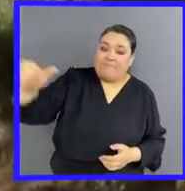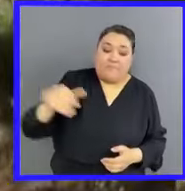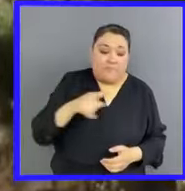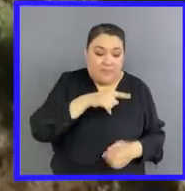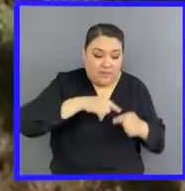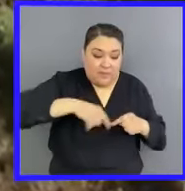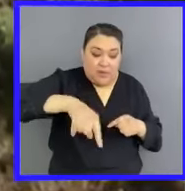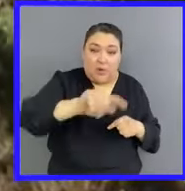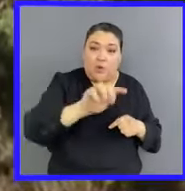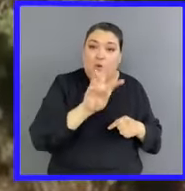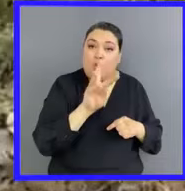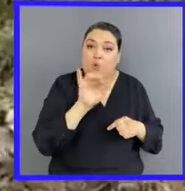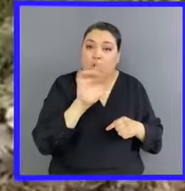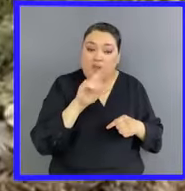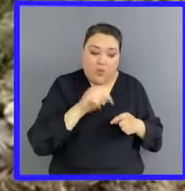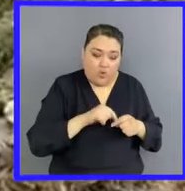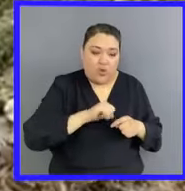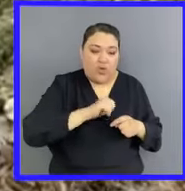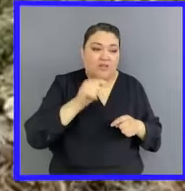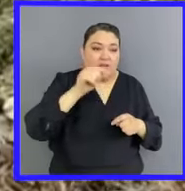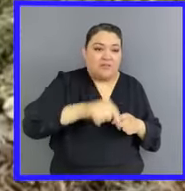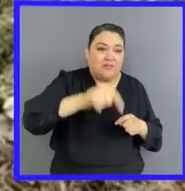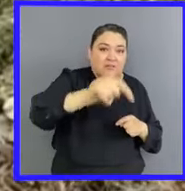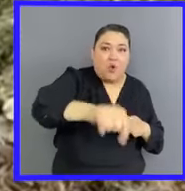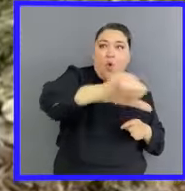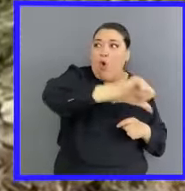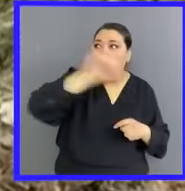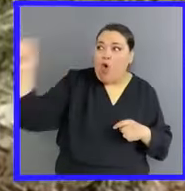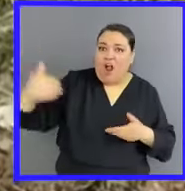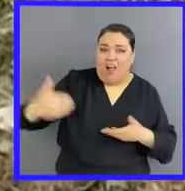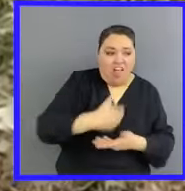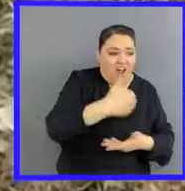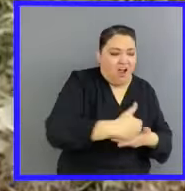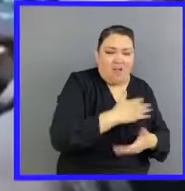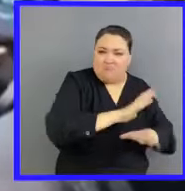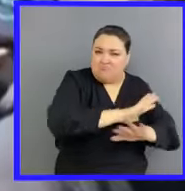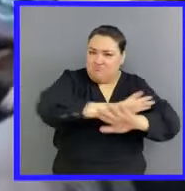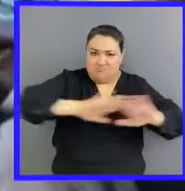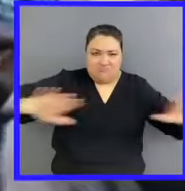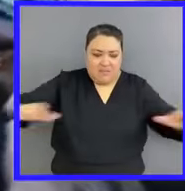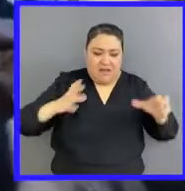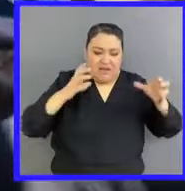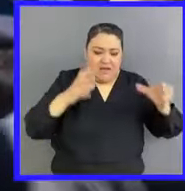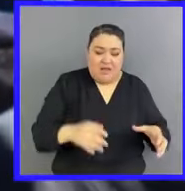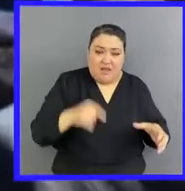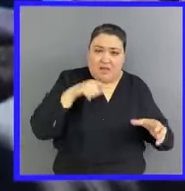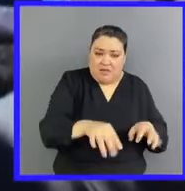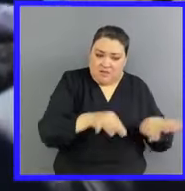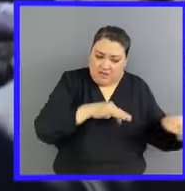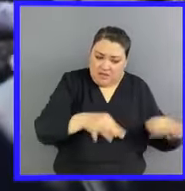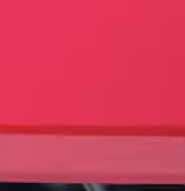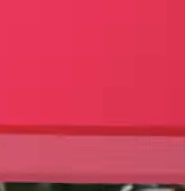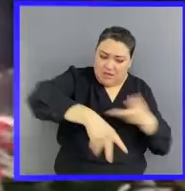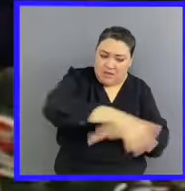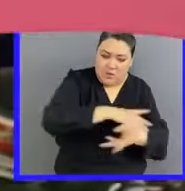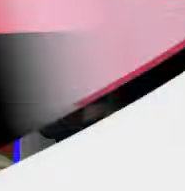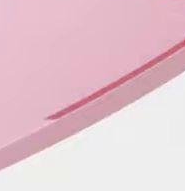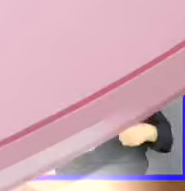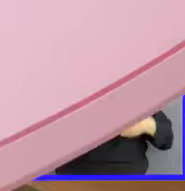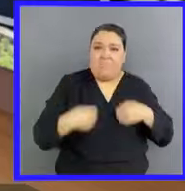lugares sagrados sean liberados de amenazas y que dé oportunidades dignas y sustentables a sus habitantes.